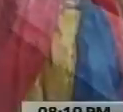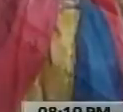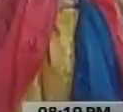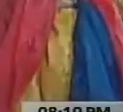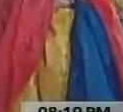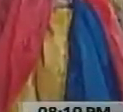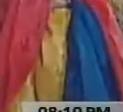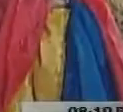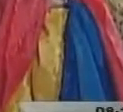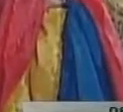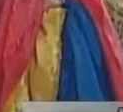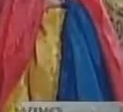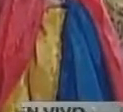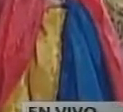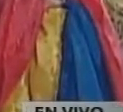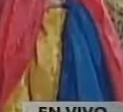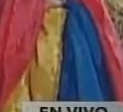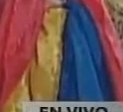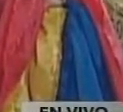ayúdenla,